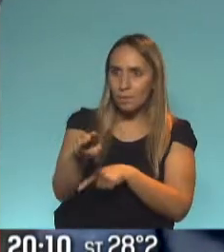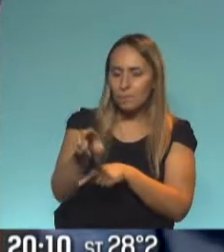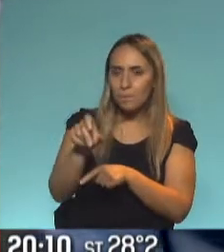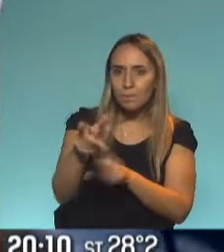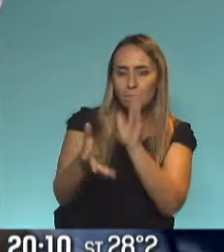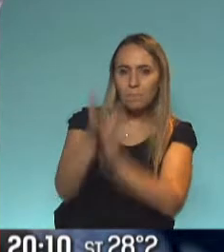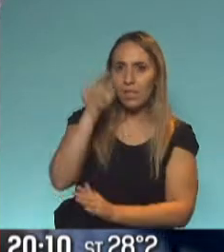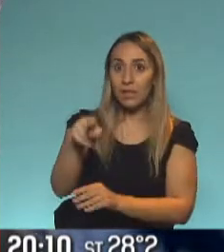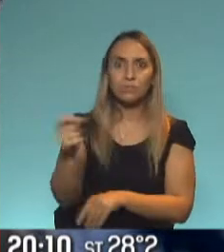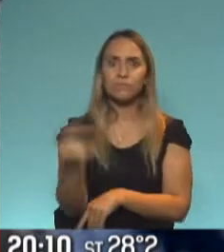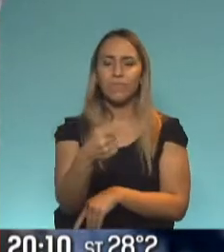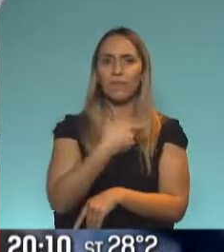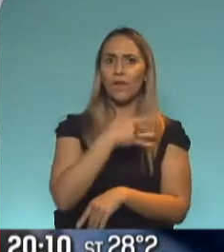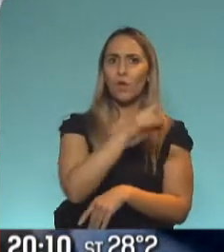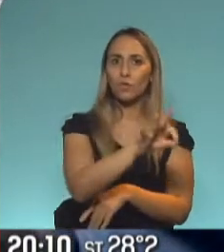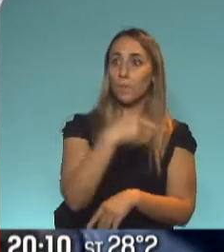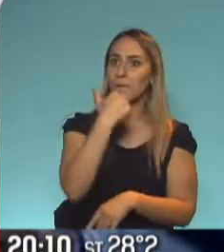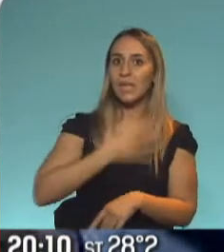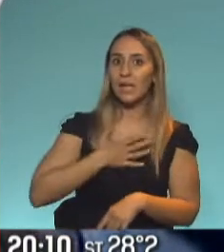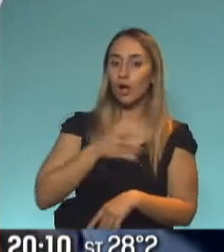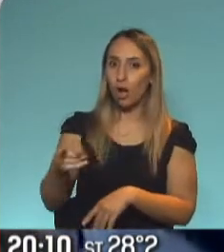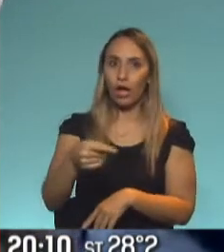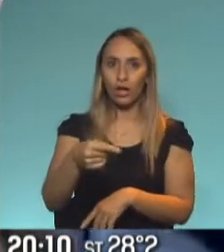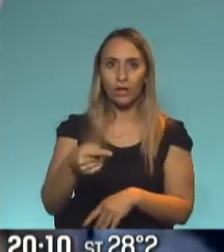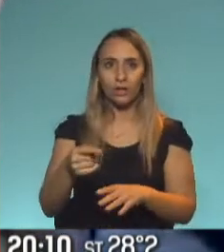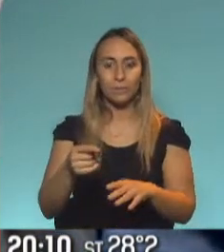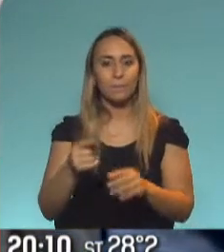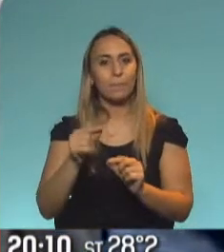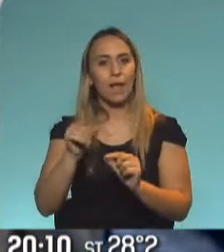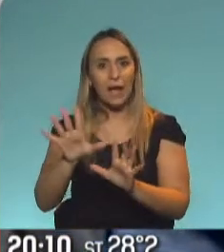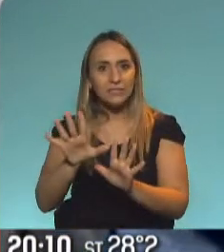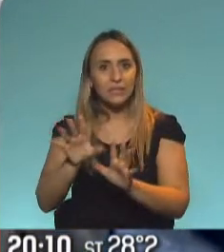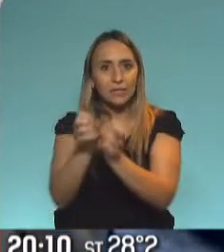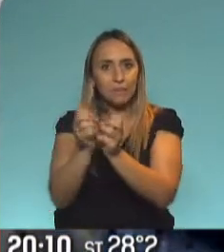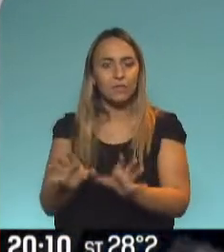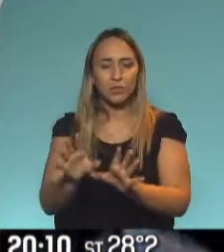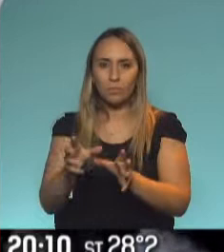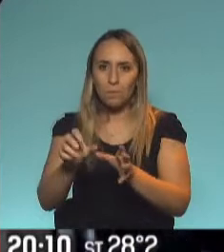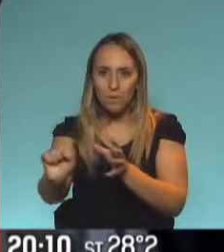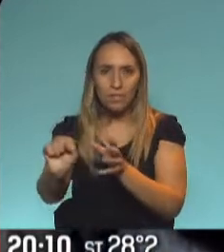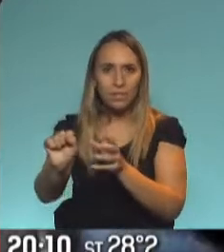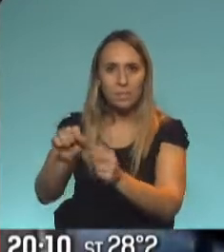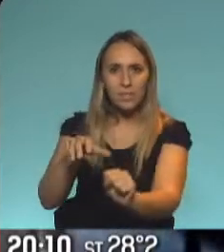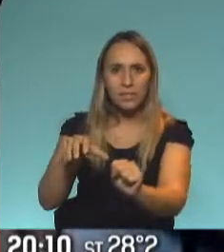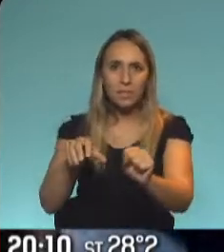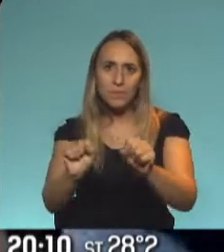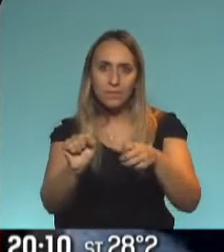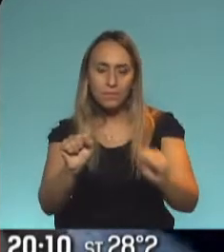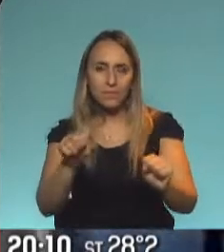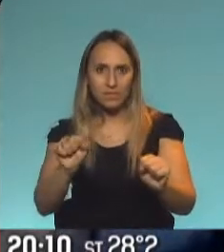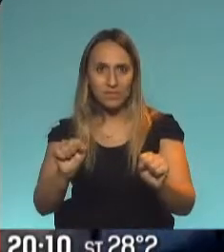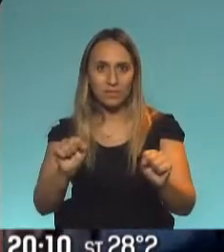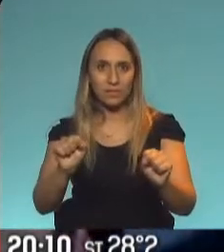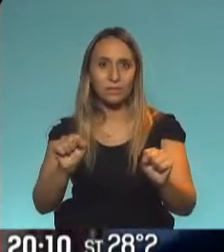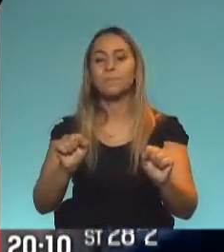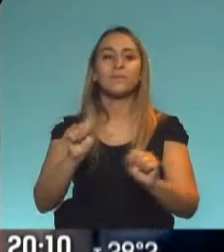él, era de mi hijo, comenzó a ser un indicio. Por allí había pasado Facundo,